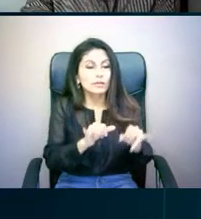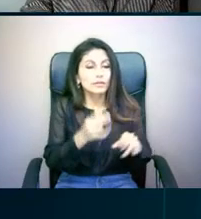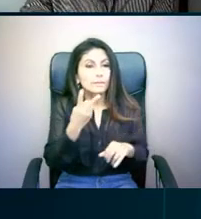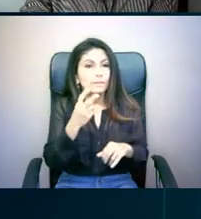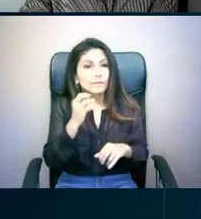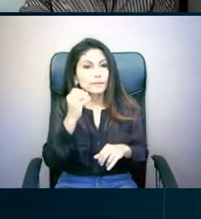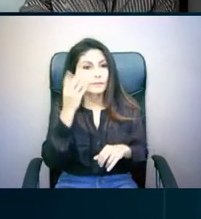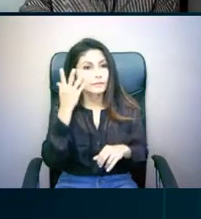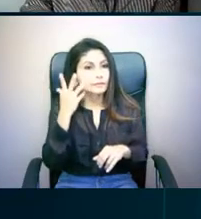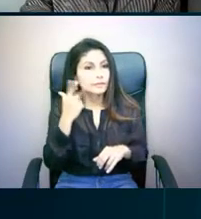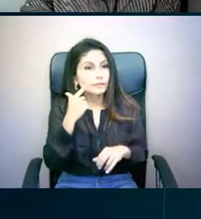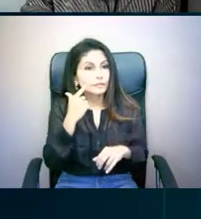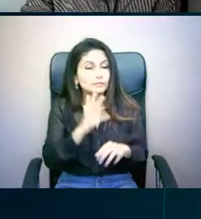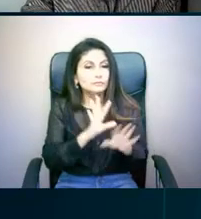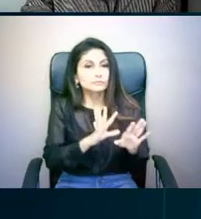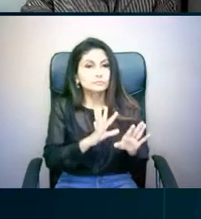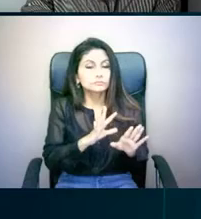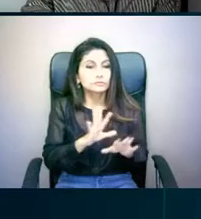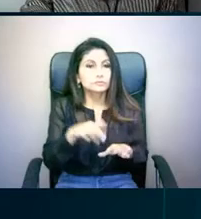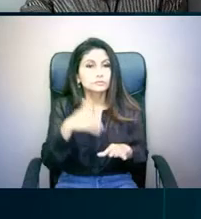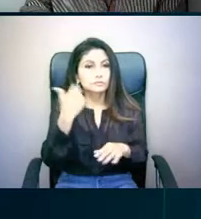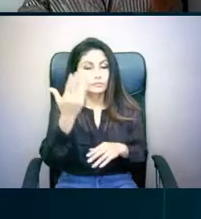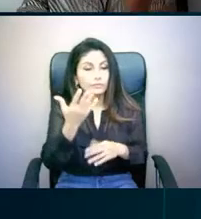días. Y durante los